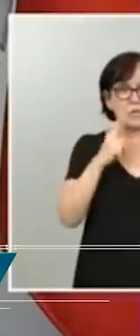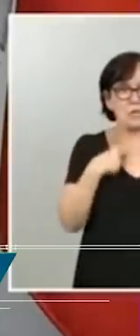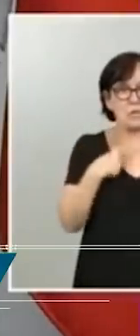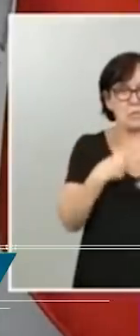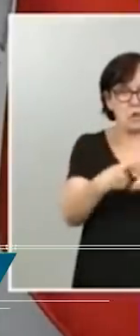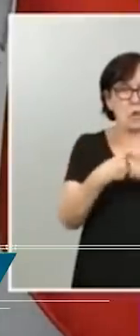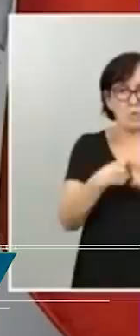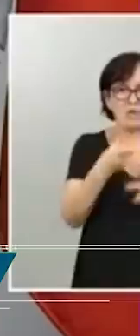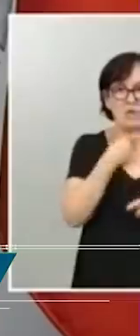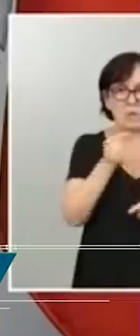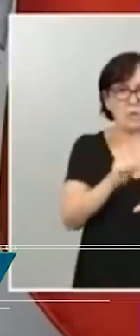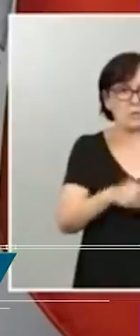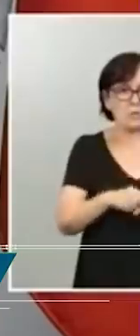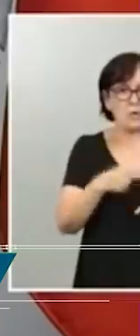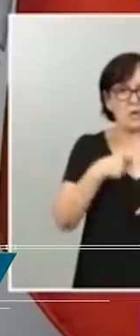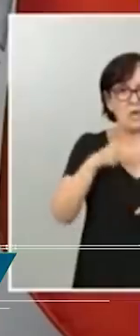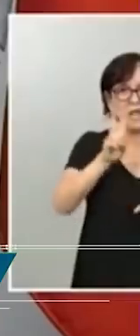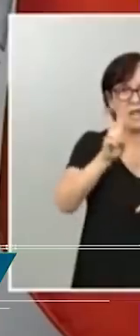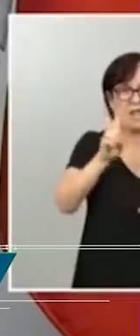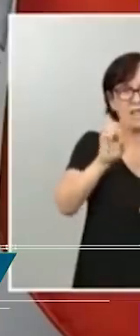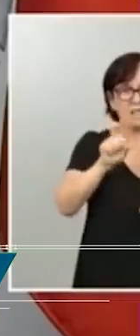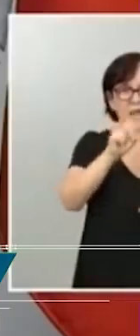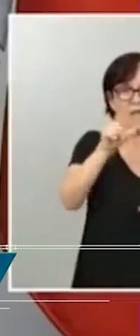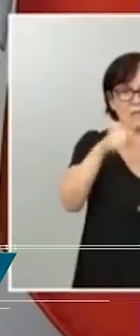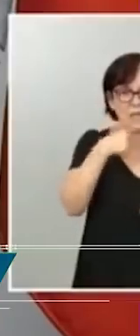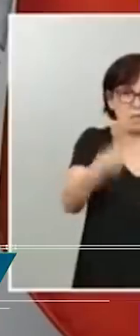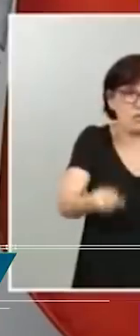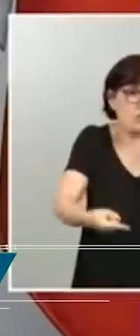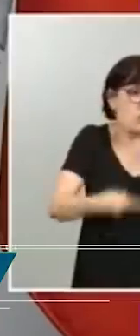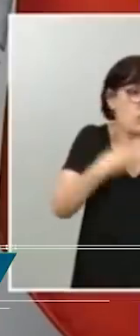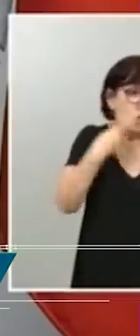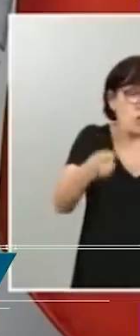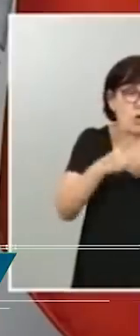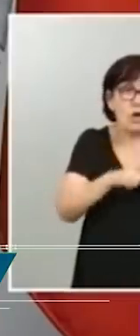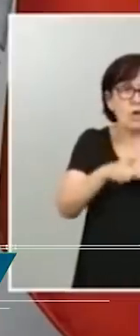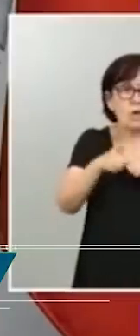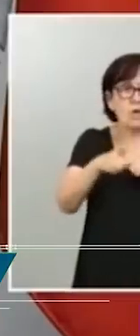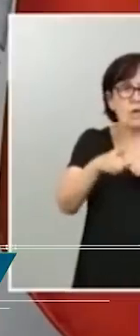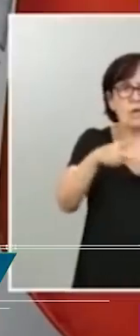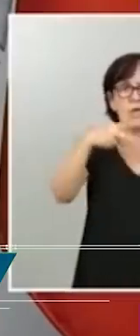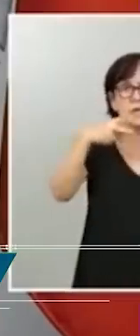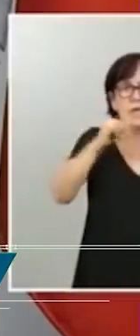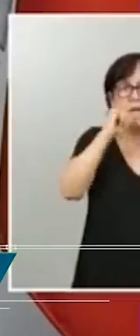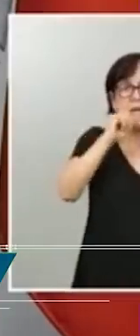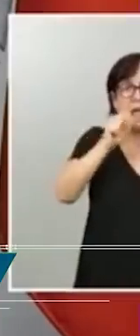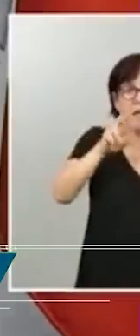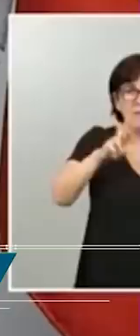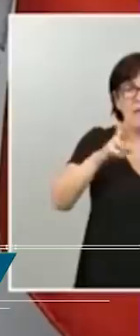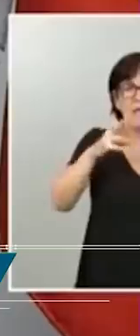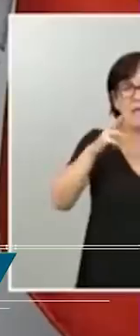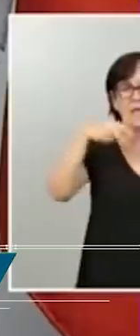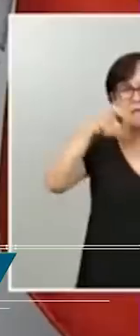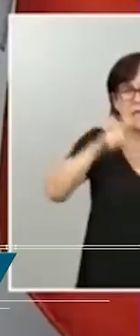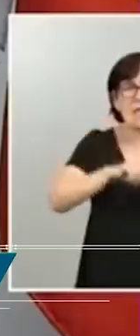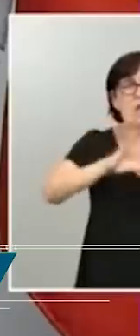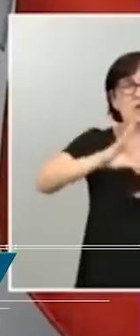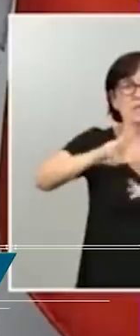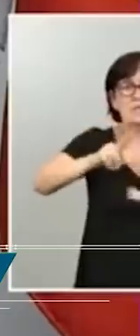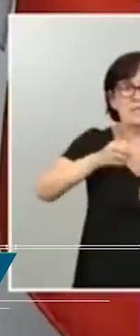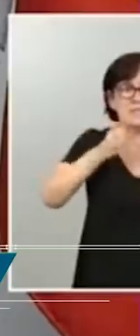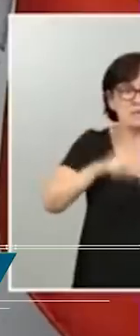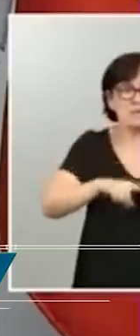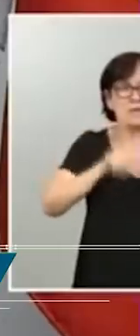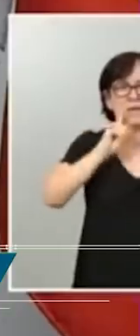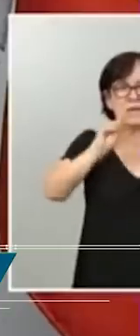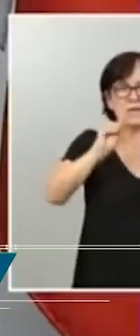la de pues la mujer tiene los mismos derechos afortunadamente que el hombre está consagrado en la construcción en las leyes y aquí pues